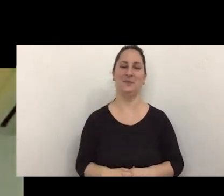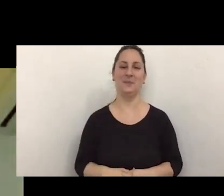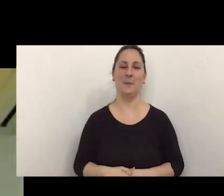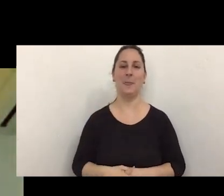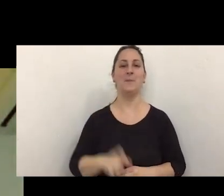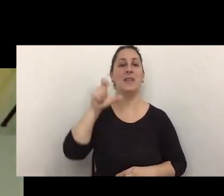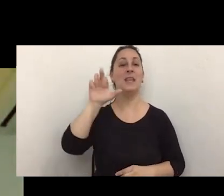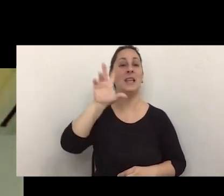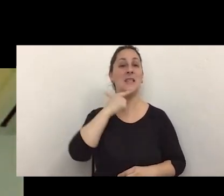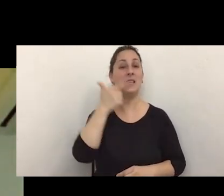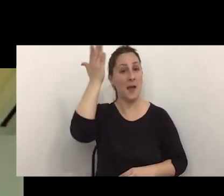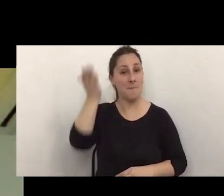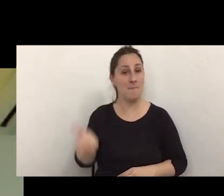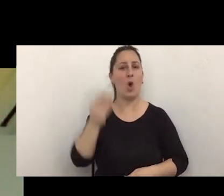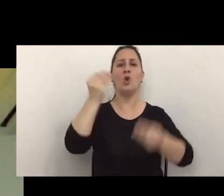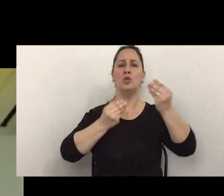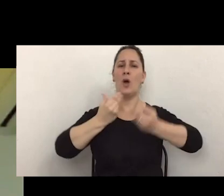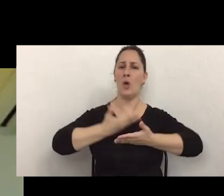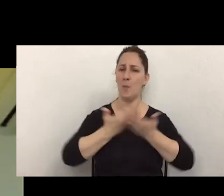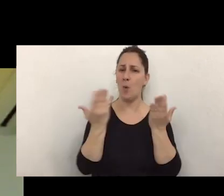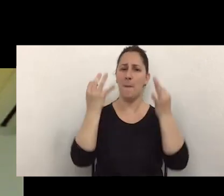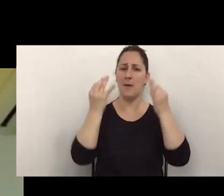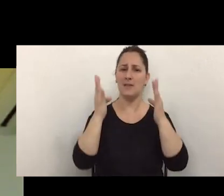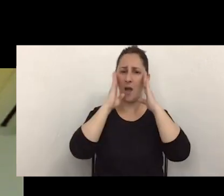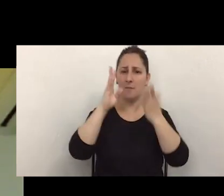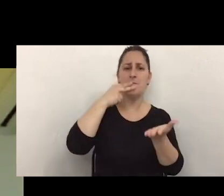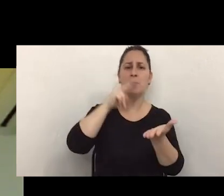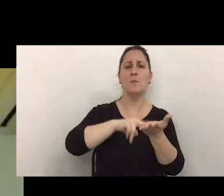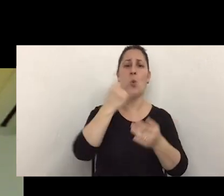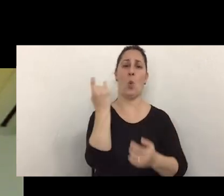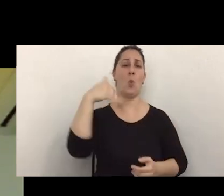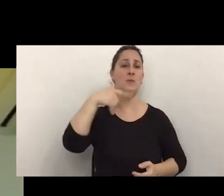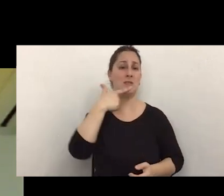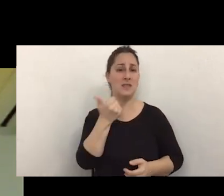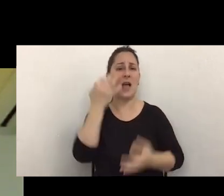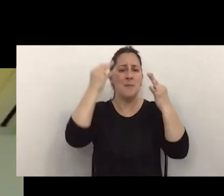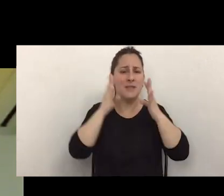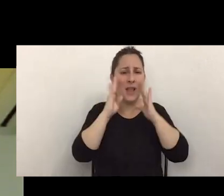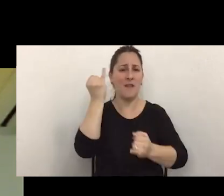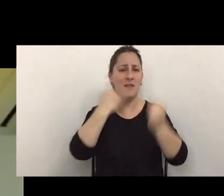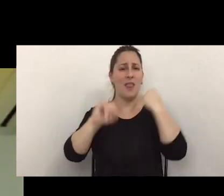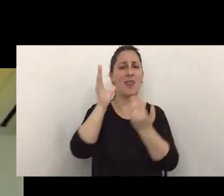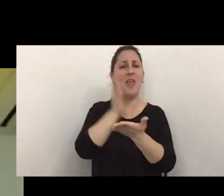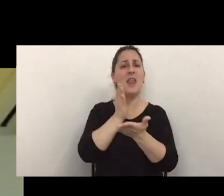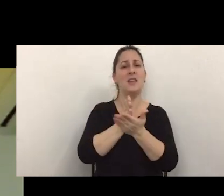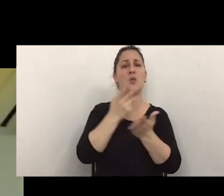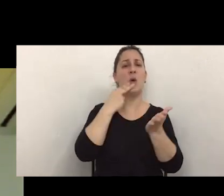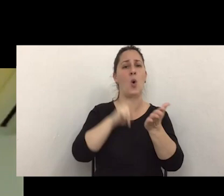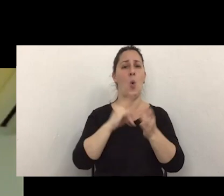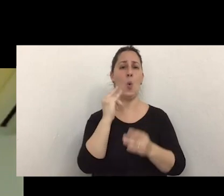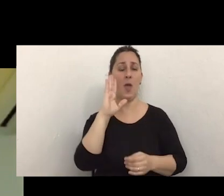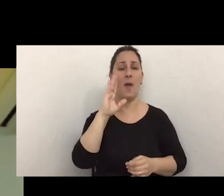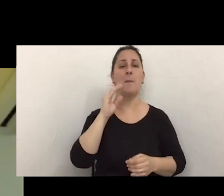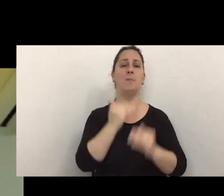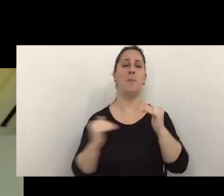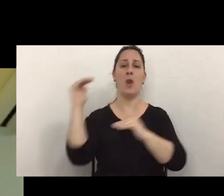Cristina es contadora pública, especialista en tributación de la UMSA, especialista en finanzas y derecho tributario de la UB, es directora de posgrado